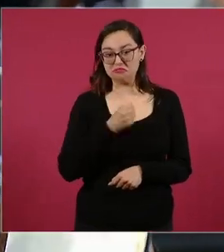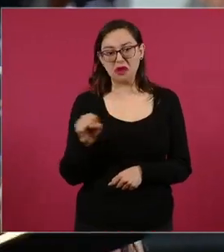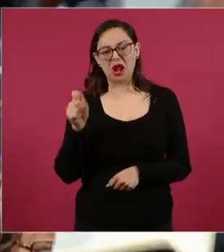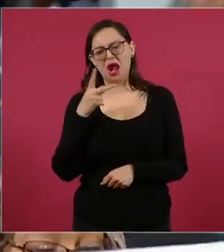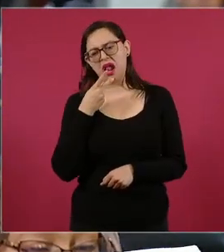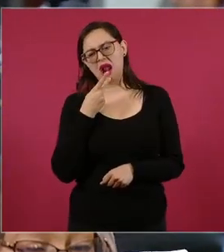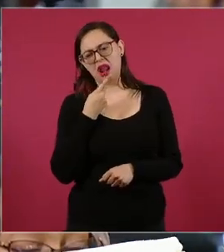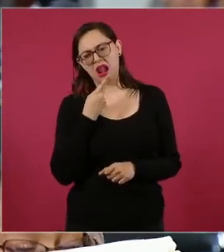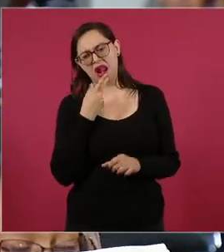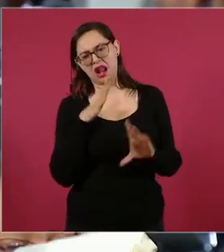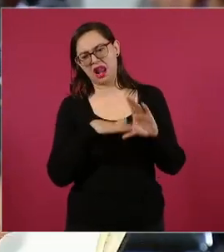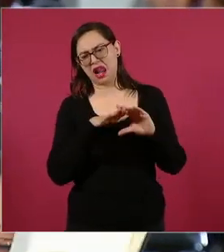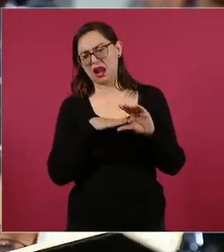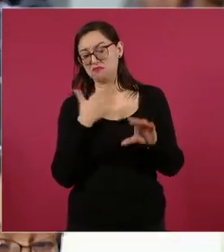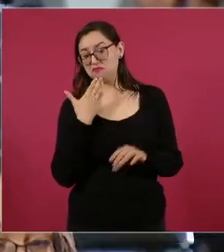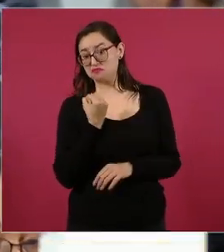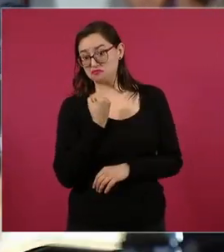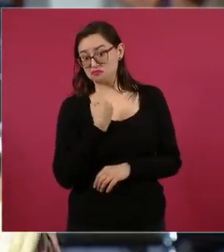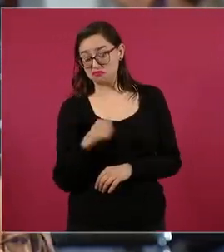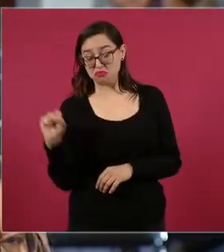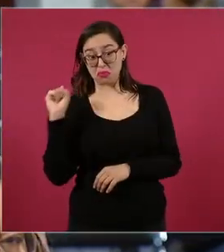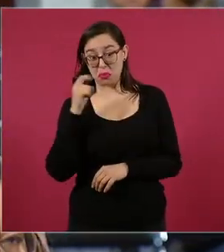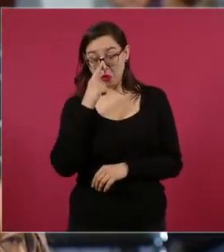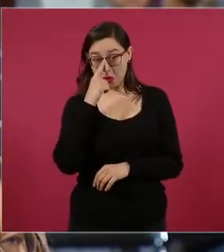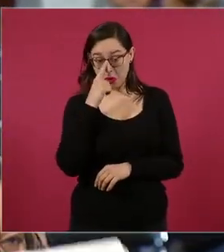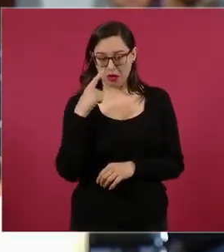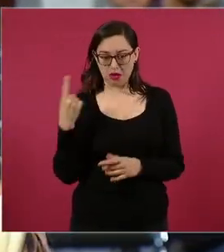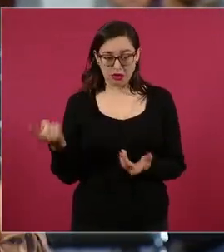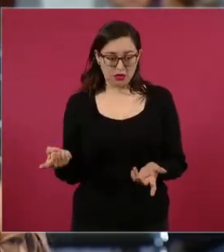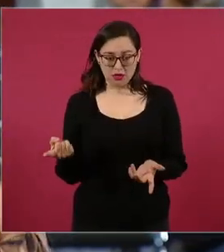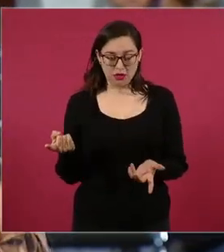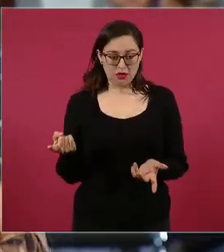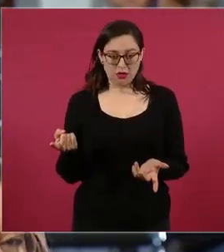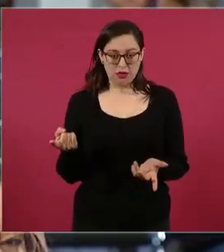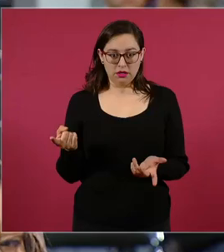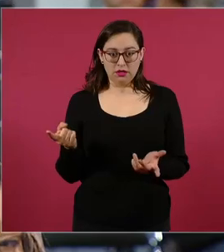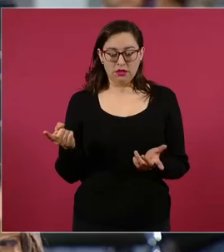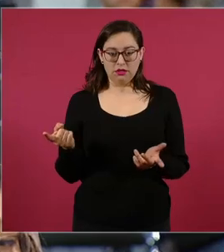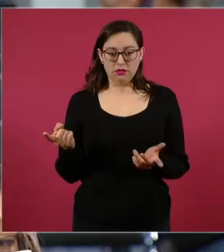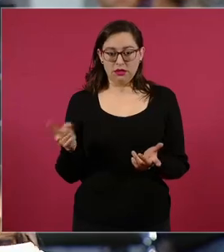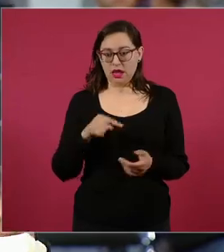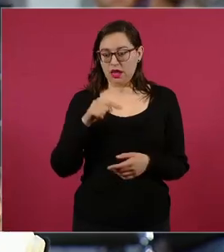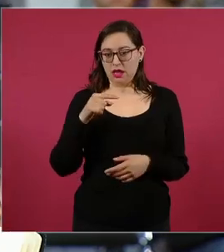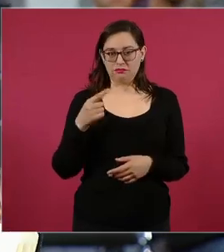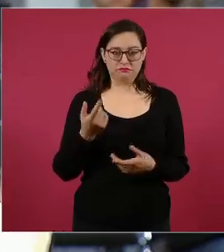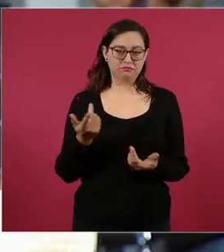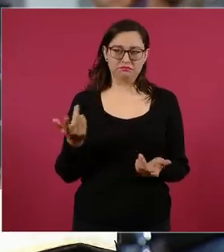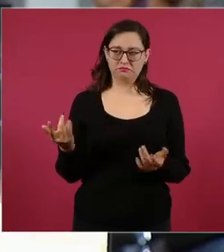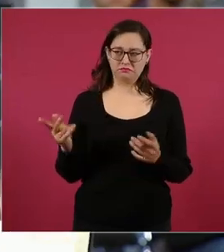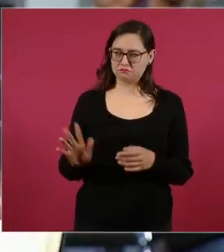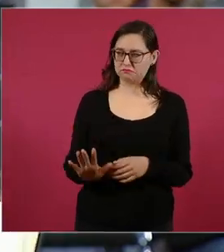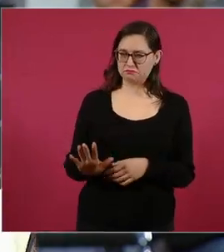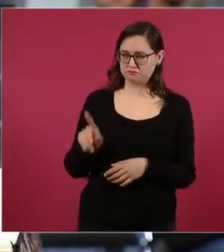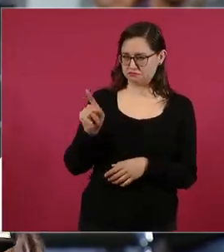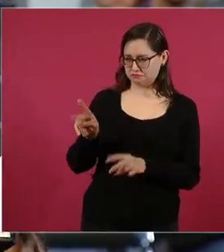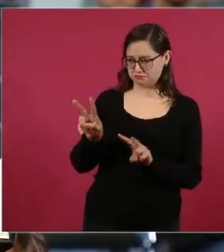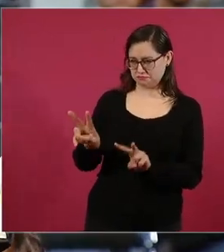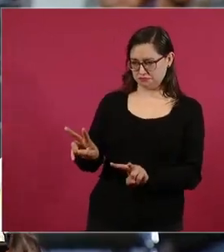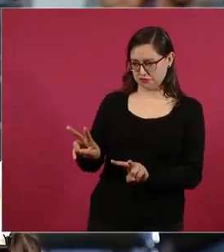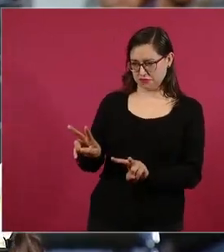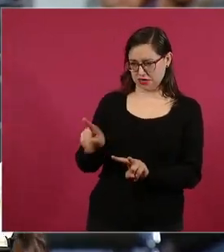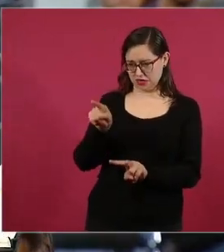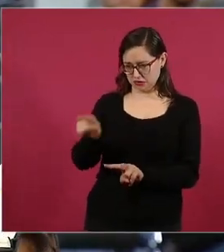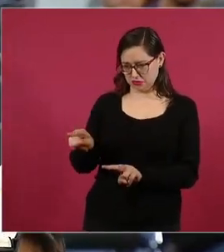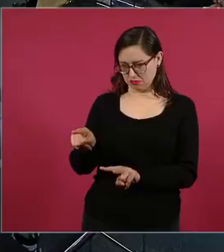asumir que el discurso hubiese sido el de Martin Luther King muchas décadas después en México, lo pondría yo entre comillas